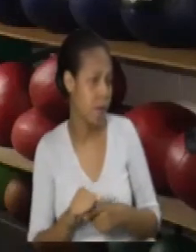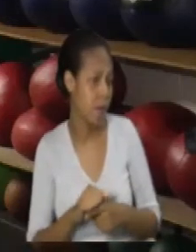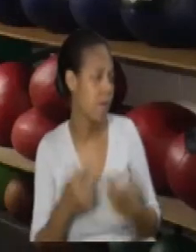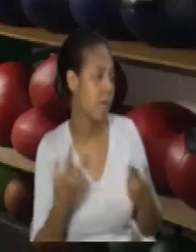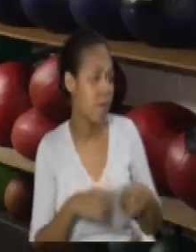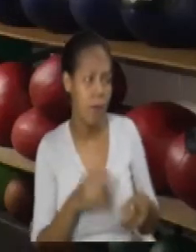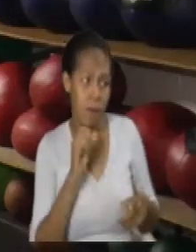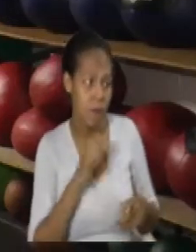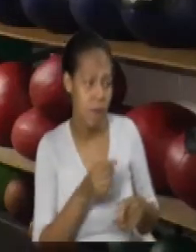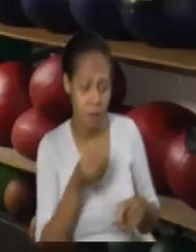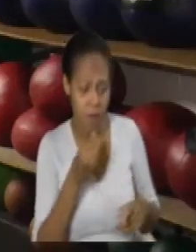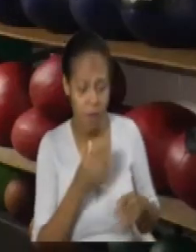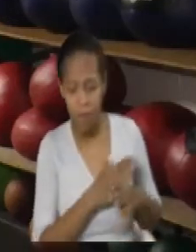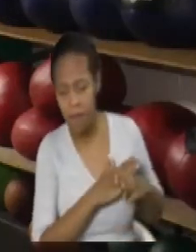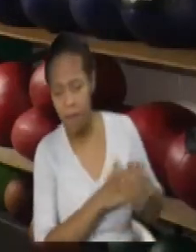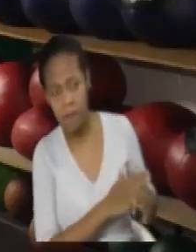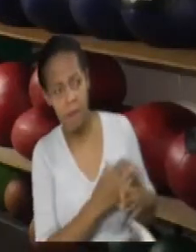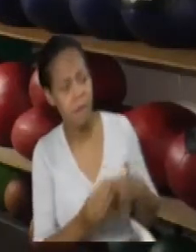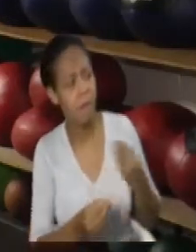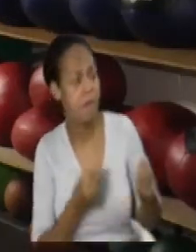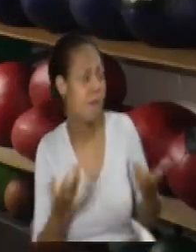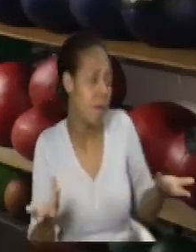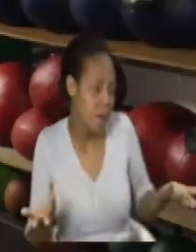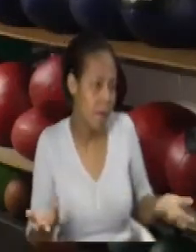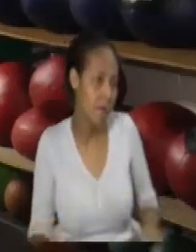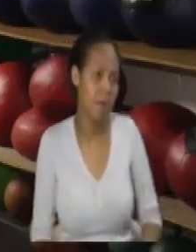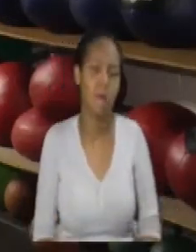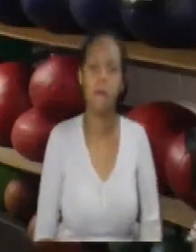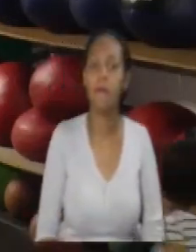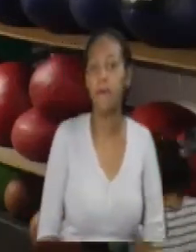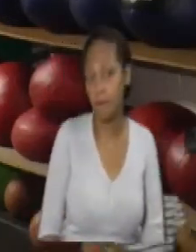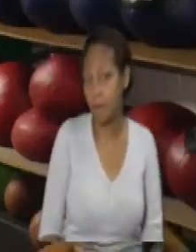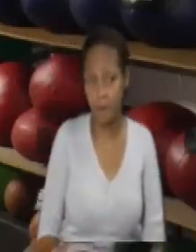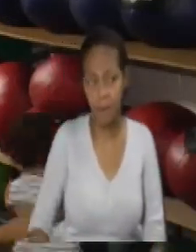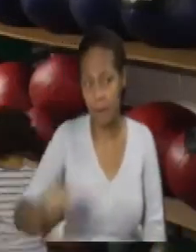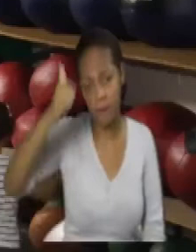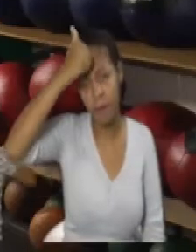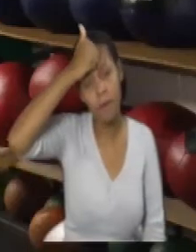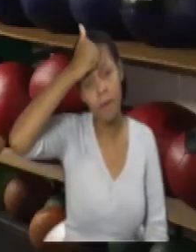debo dejar para empezar a mi proceso? Bueno, lo principal,